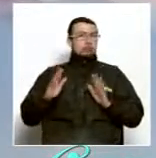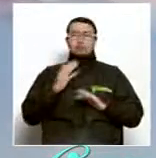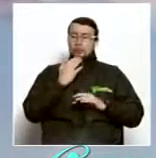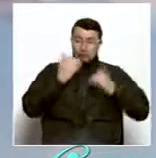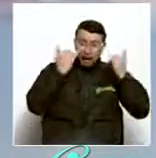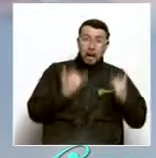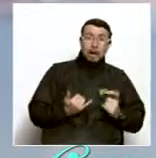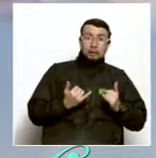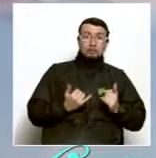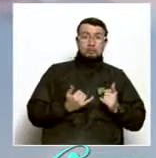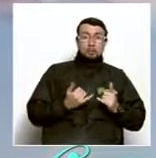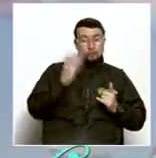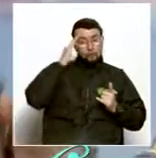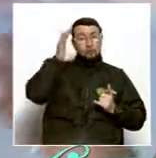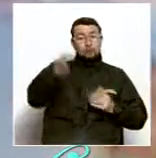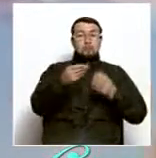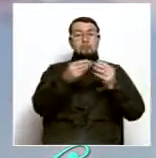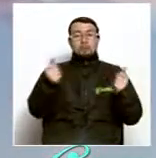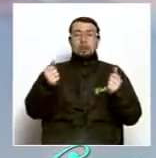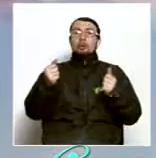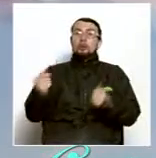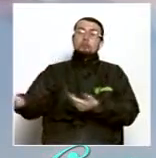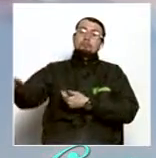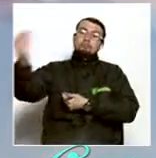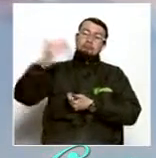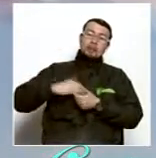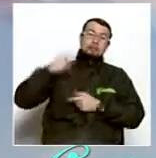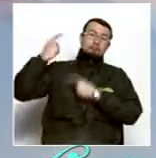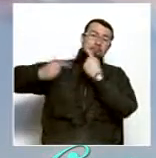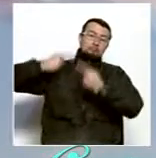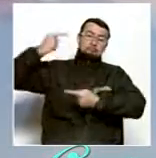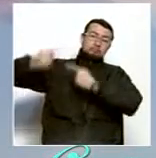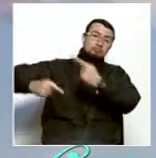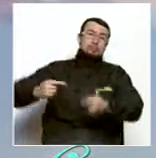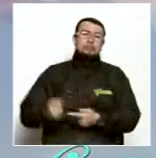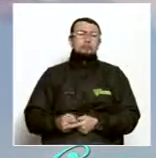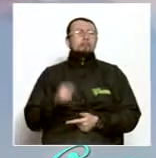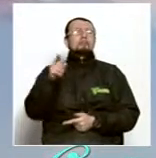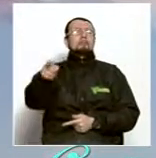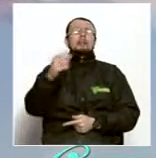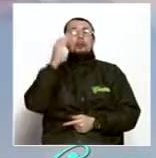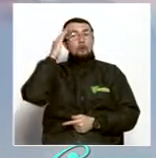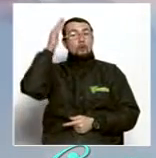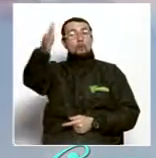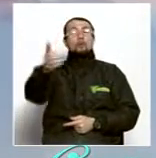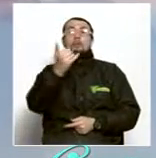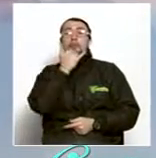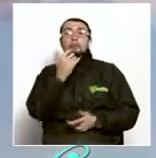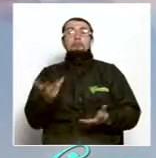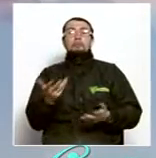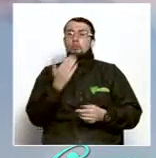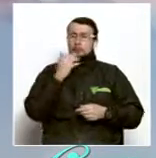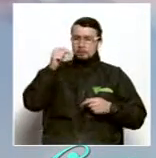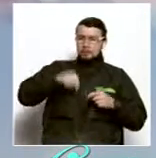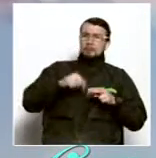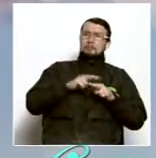de paso, y llegan otra cantidad. ¿Qué les espera a estas personas? En Manizales, en